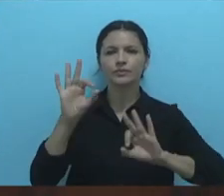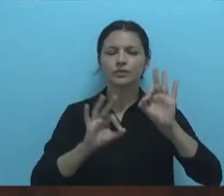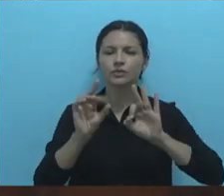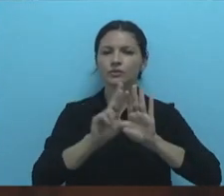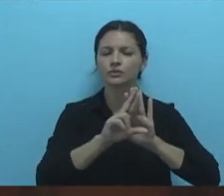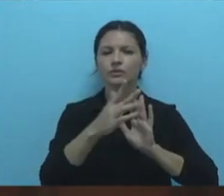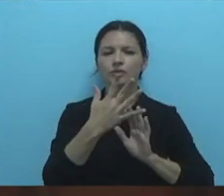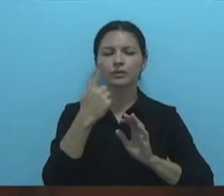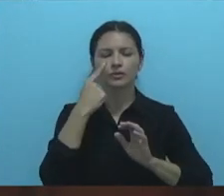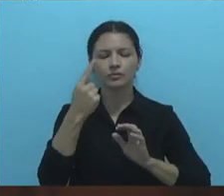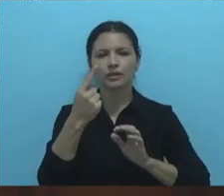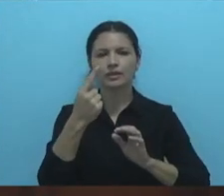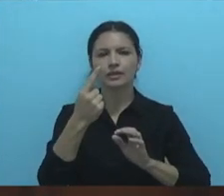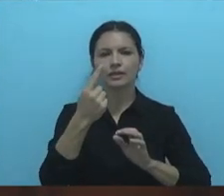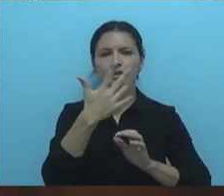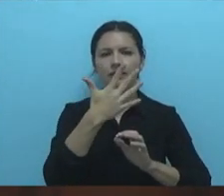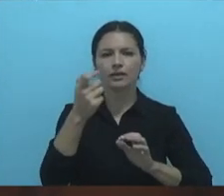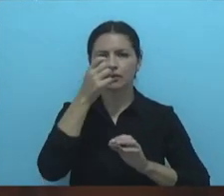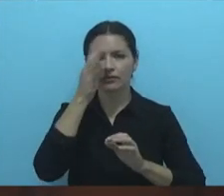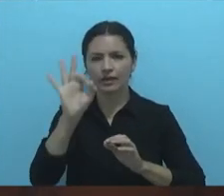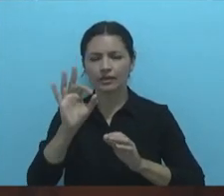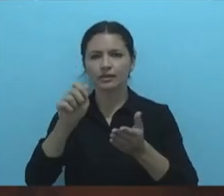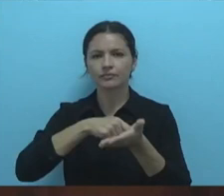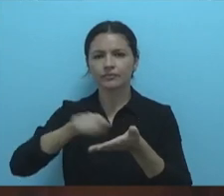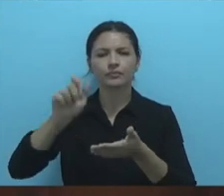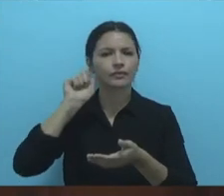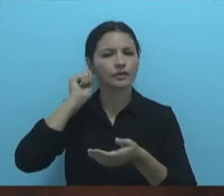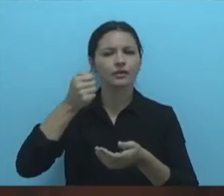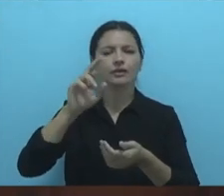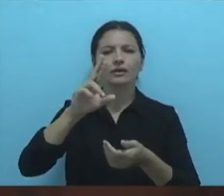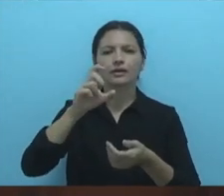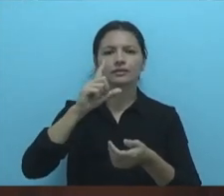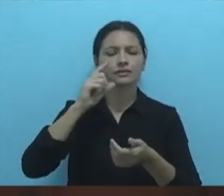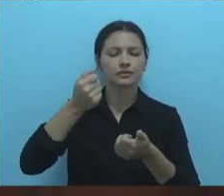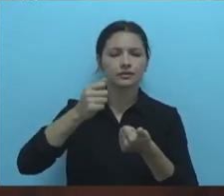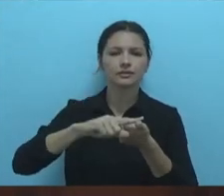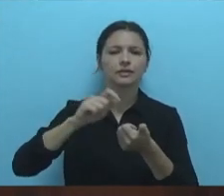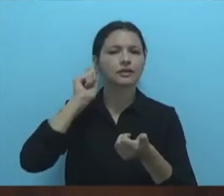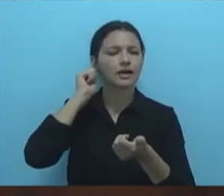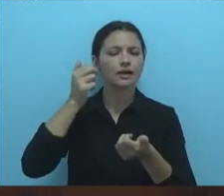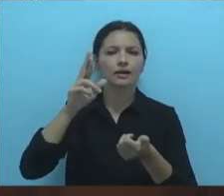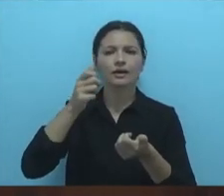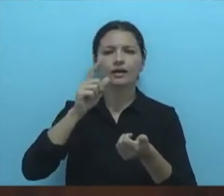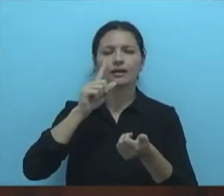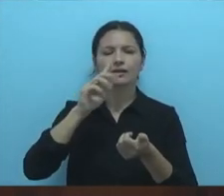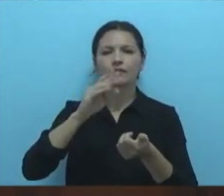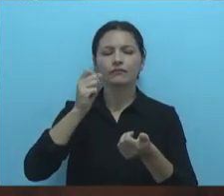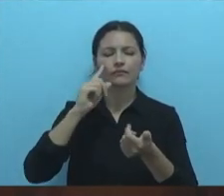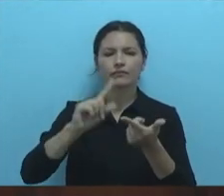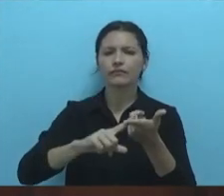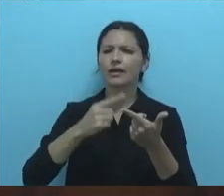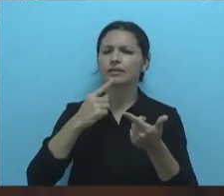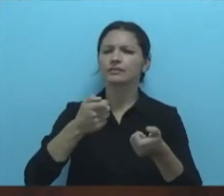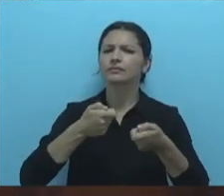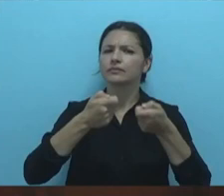resolución 51.520 diputada García conjuntamente con el diputado Gary Bay por el cual esta cámara Resuelve otorgar